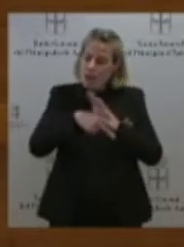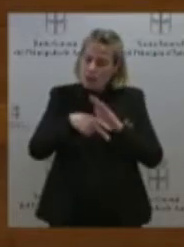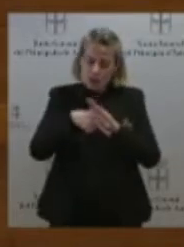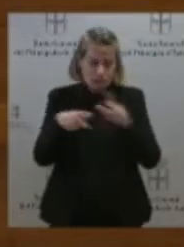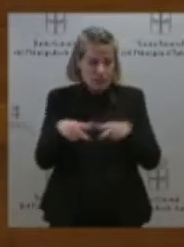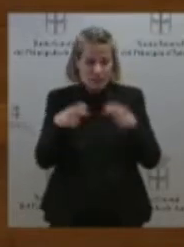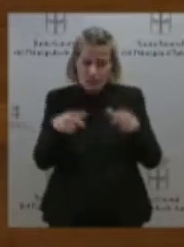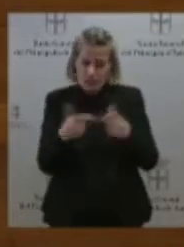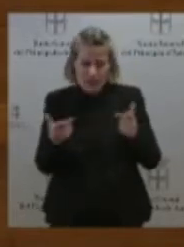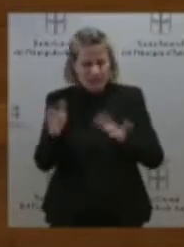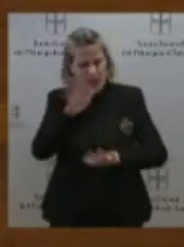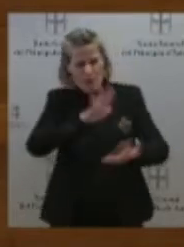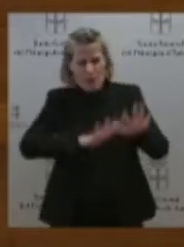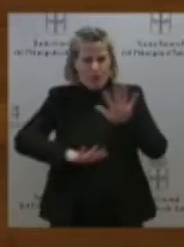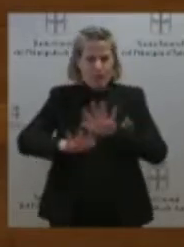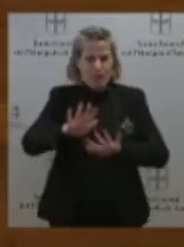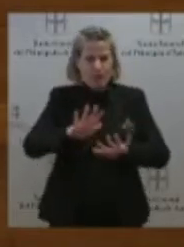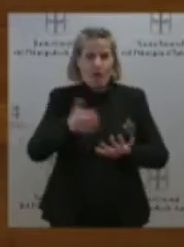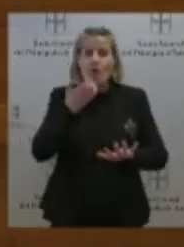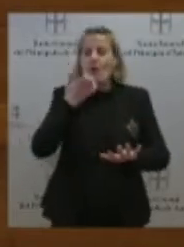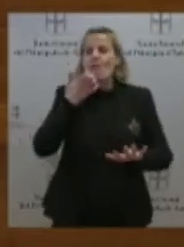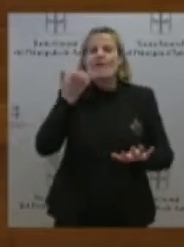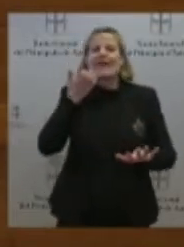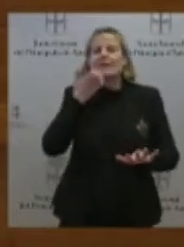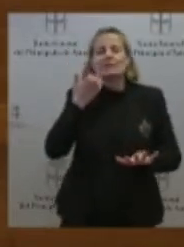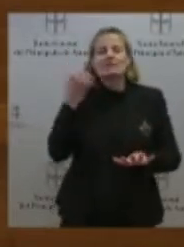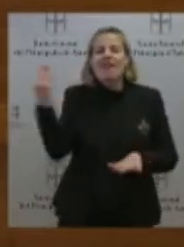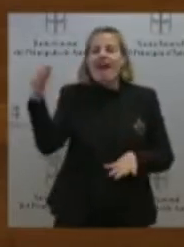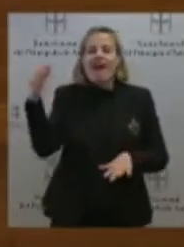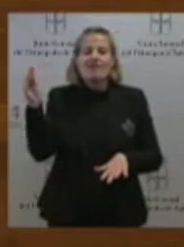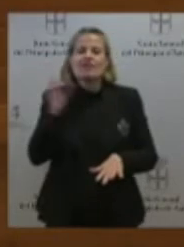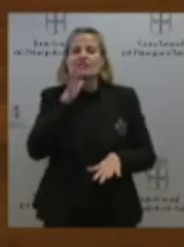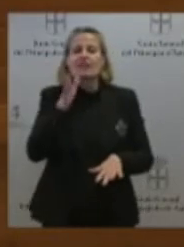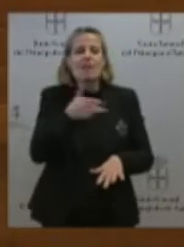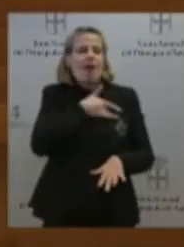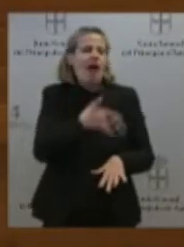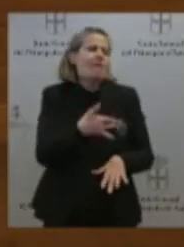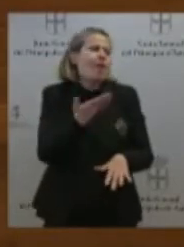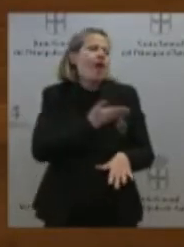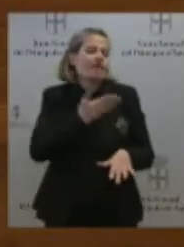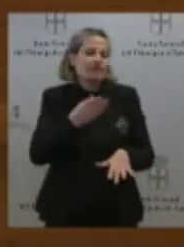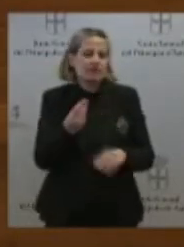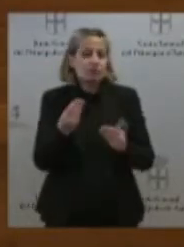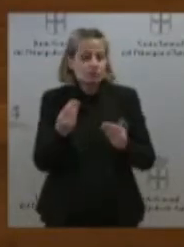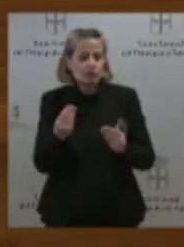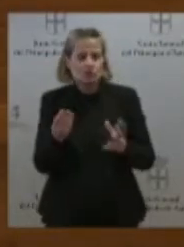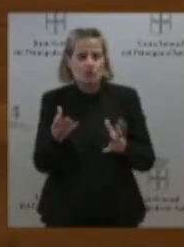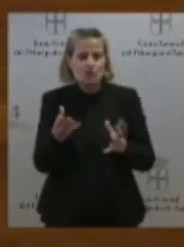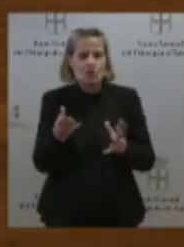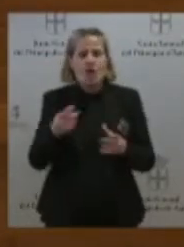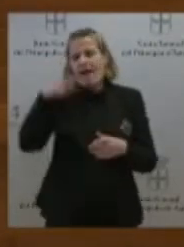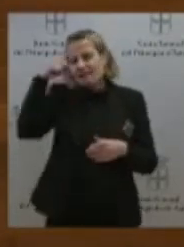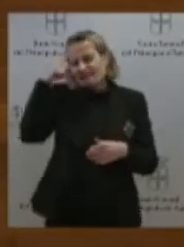un romanticismo exacerbado ante la conciencia de la individualidad, una conciencia que abunda a edades más avanzadas en nichos de riesgo